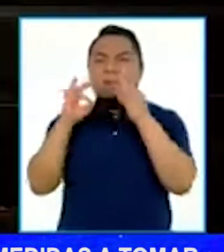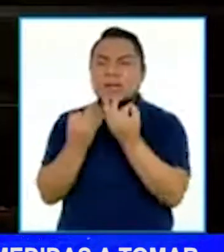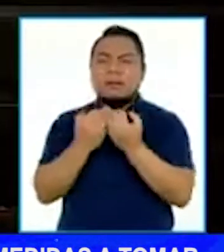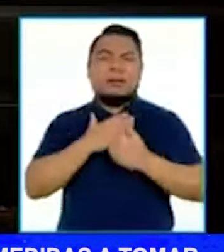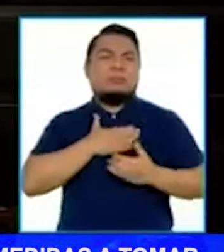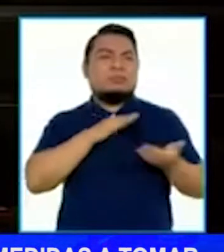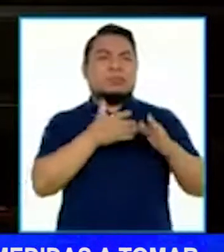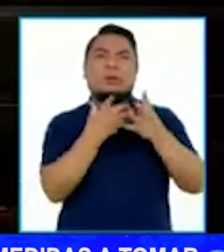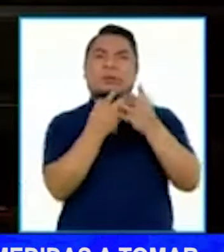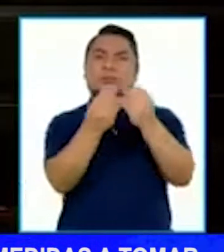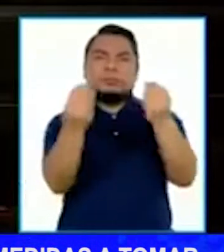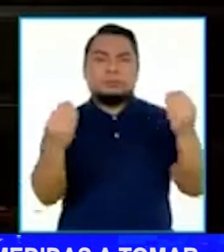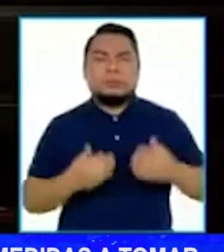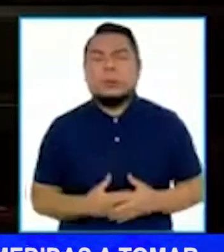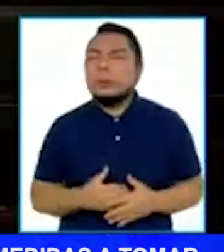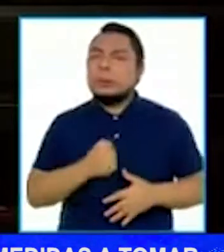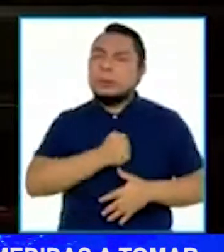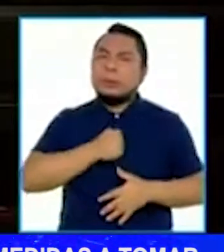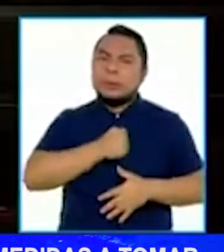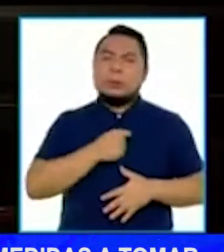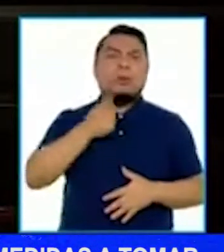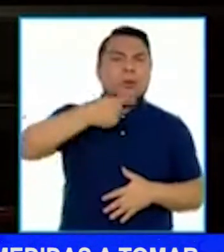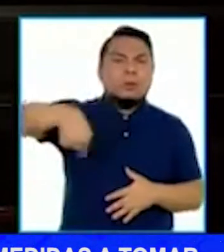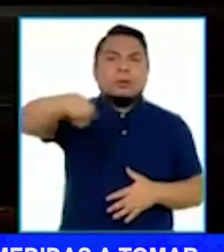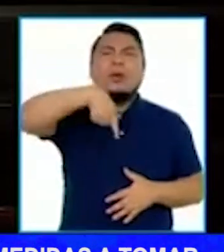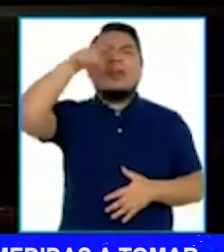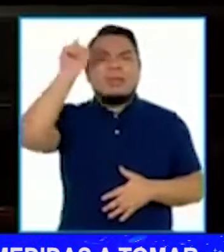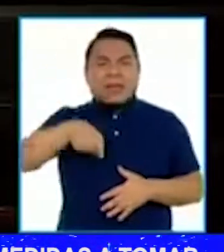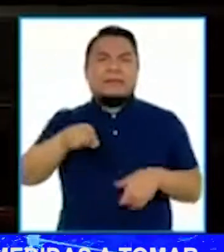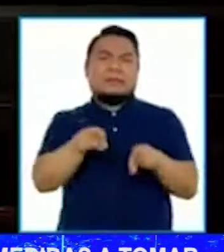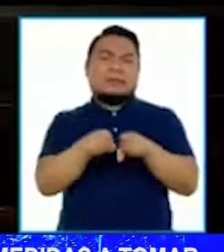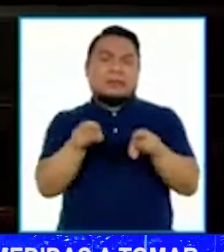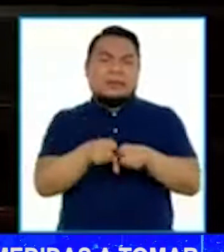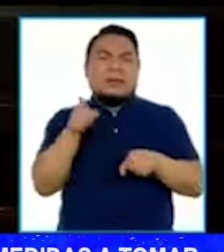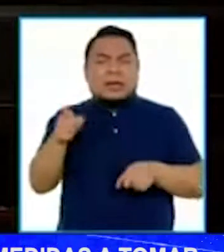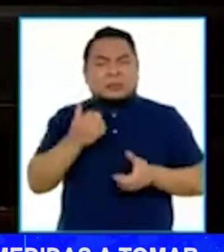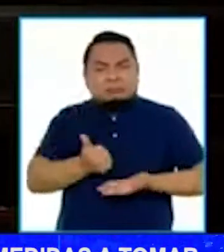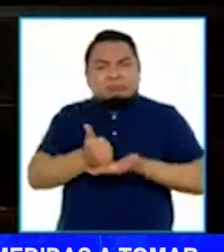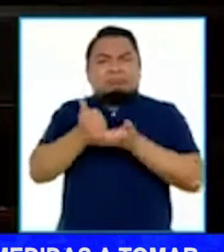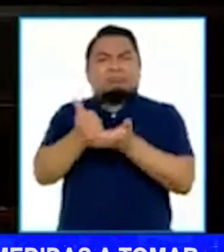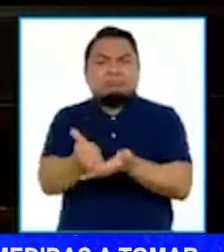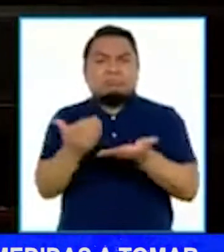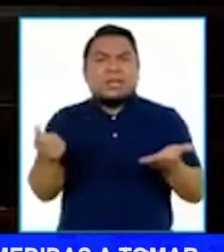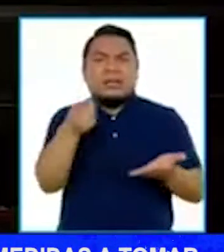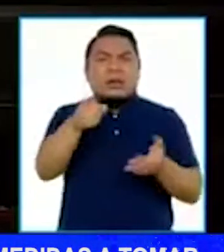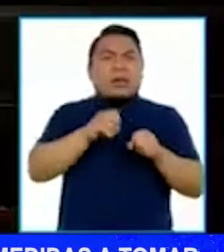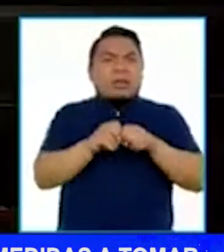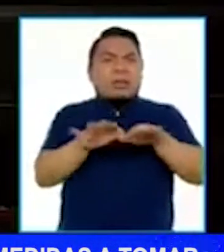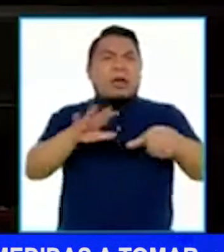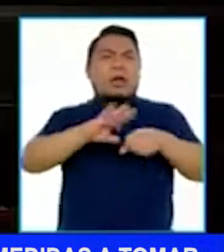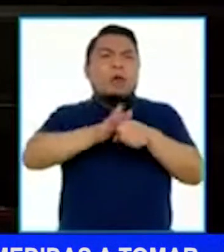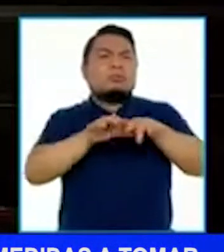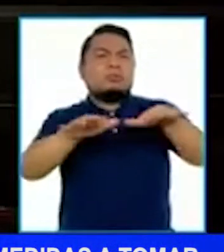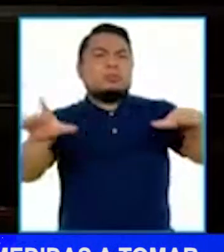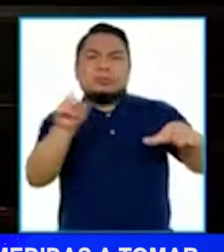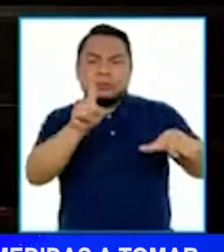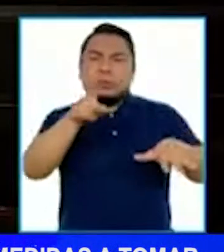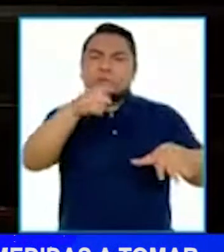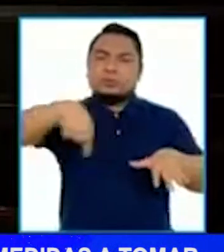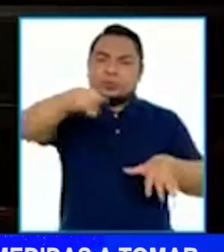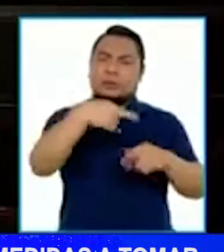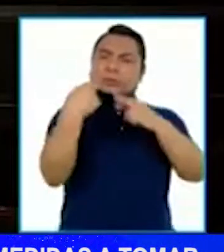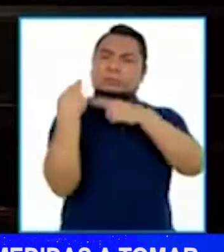seres queridos. Todos debemos también contribuir a que este sufrimiento no se extienda a más